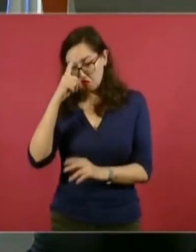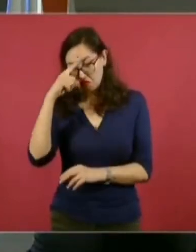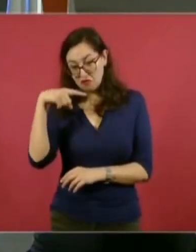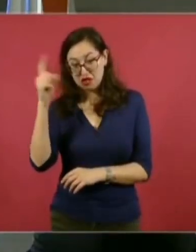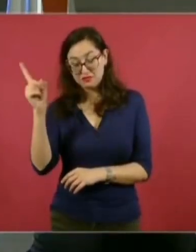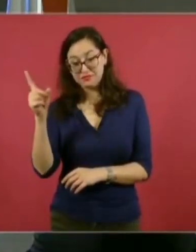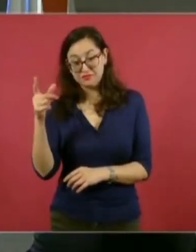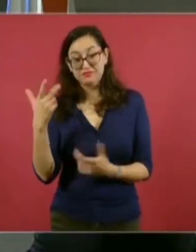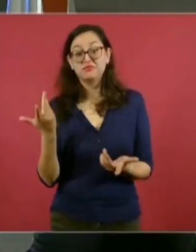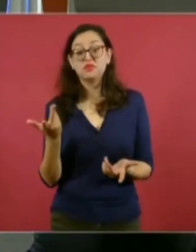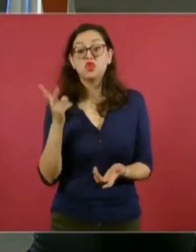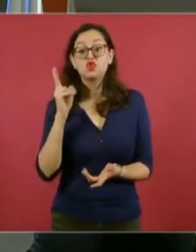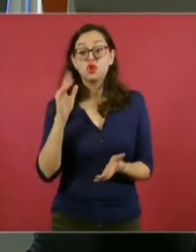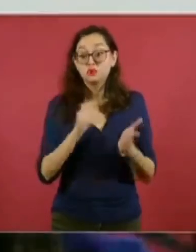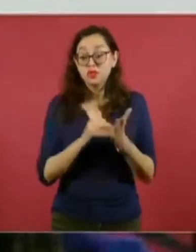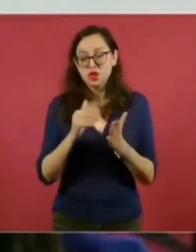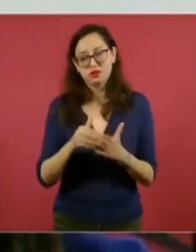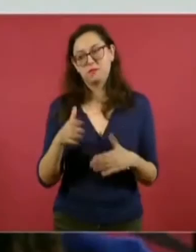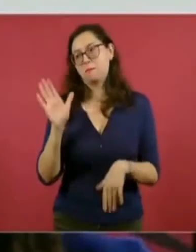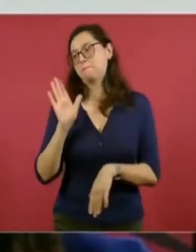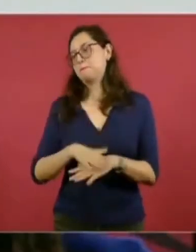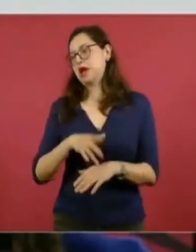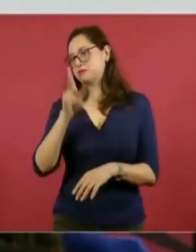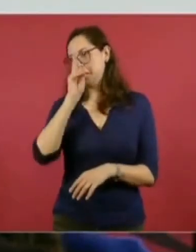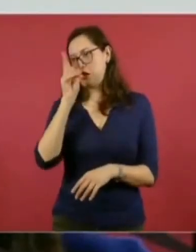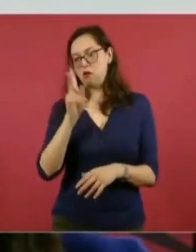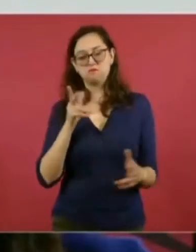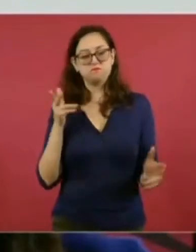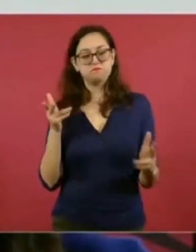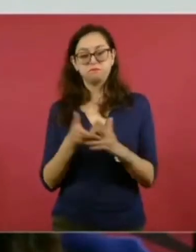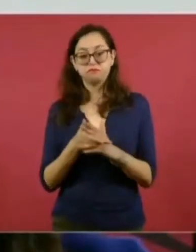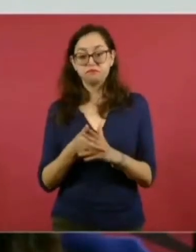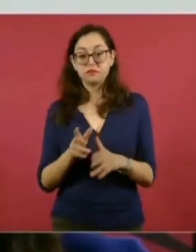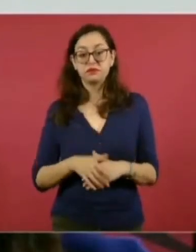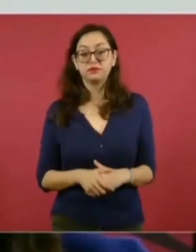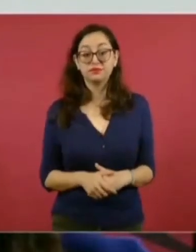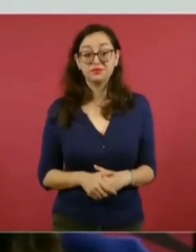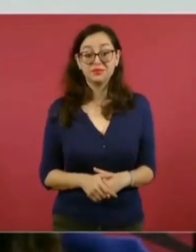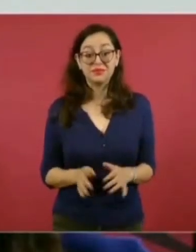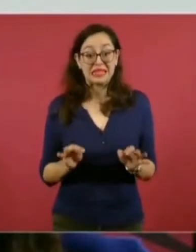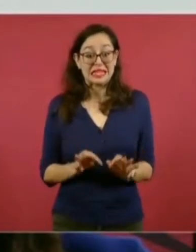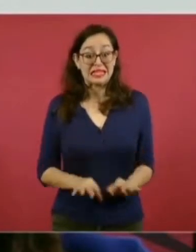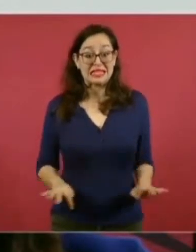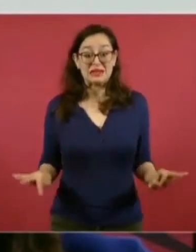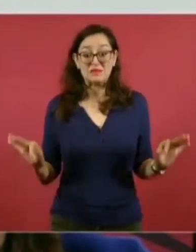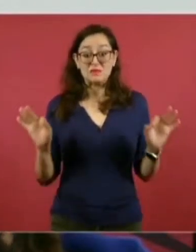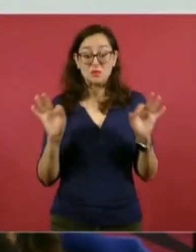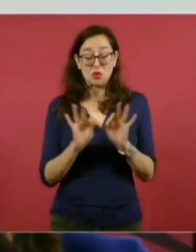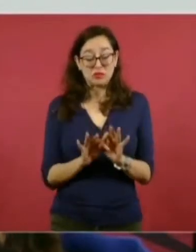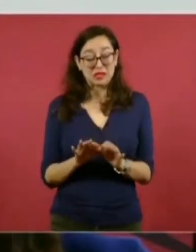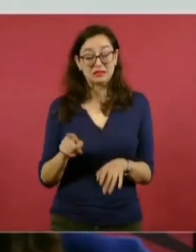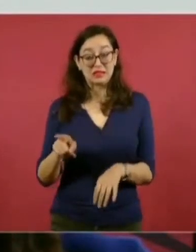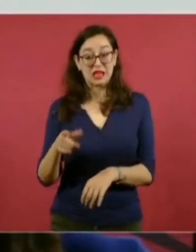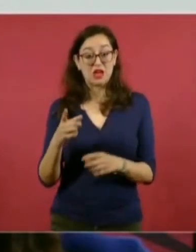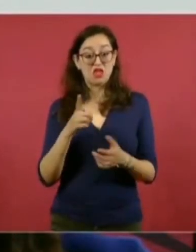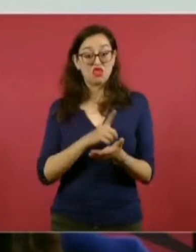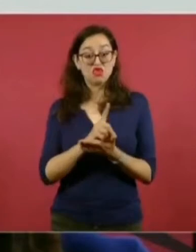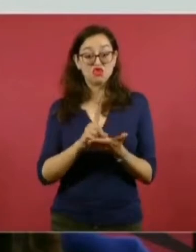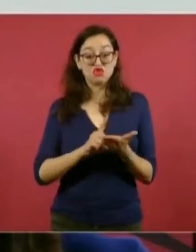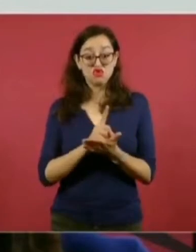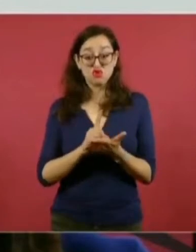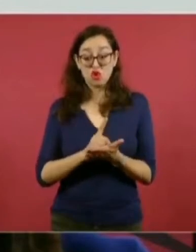es una manera de operar. La recuperación de la mercancía era un tema de dinero y un tema